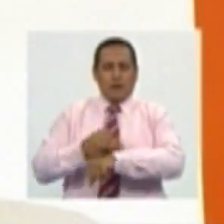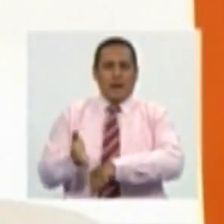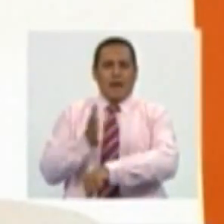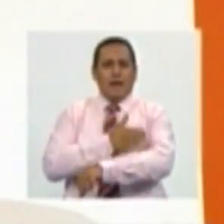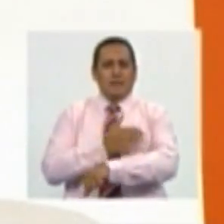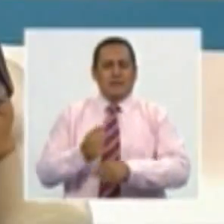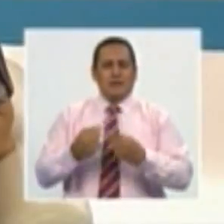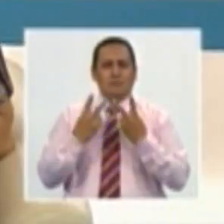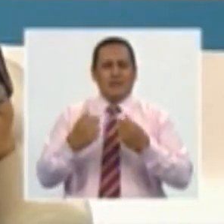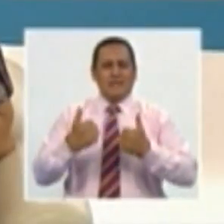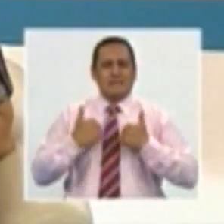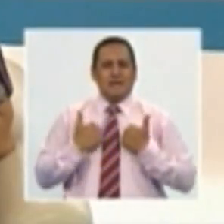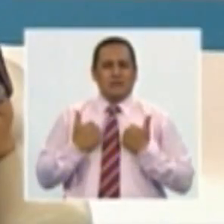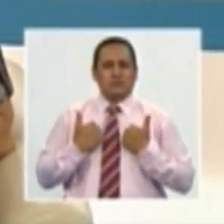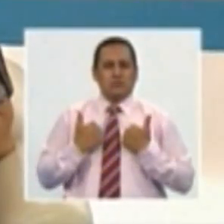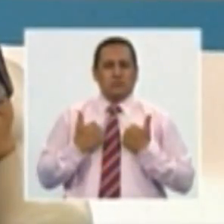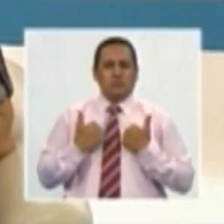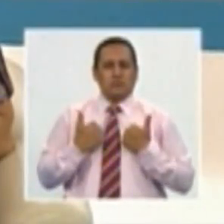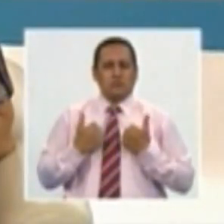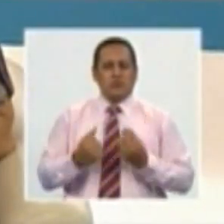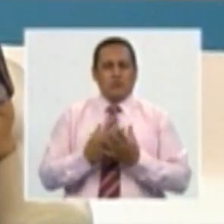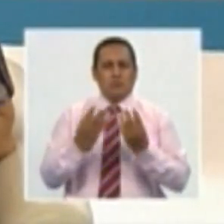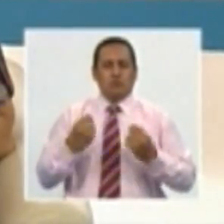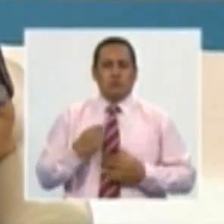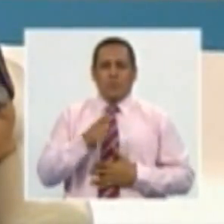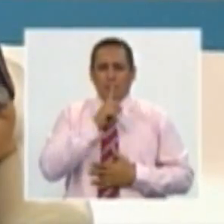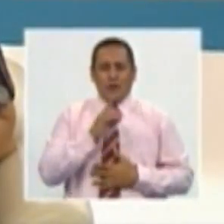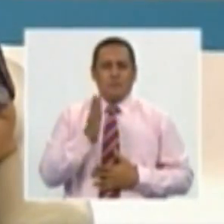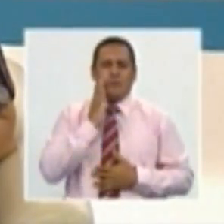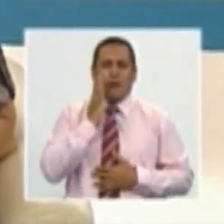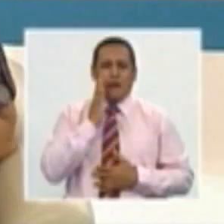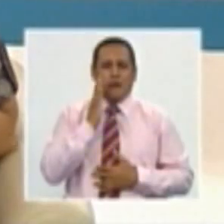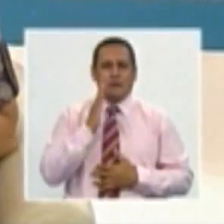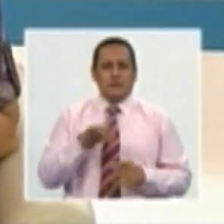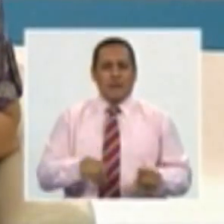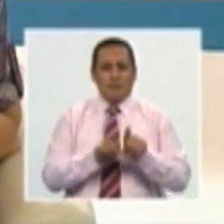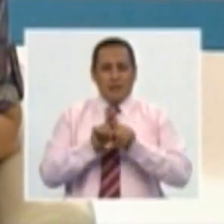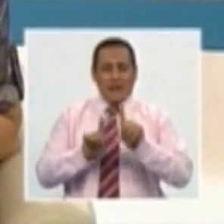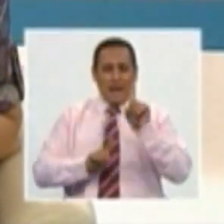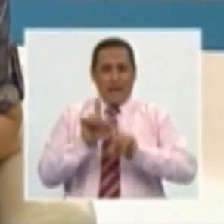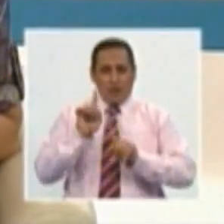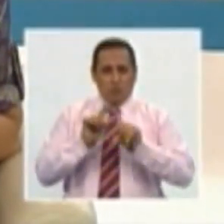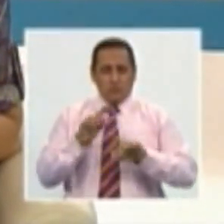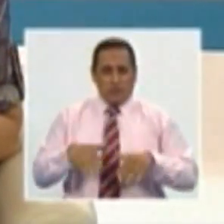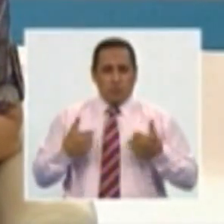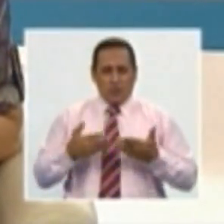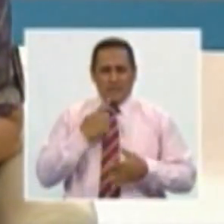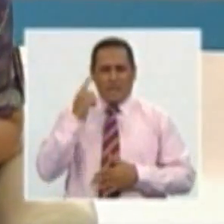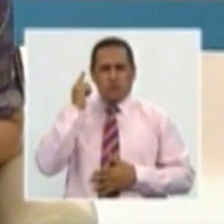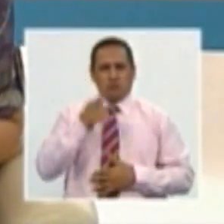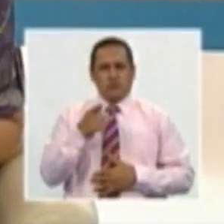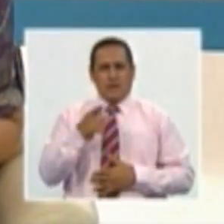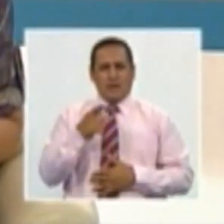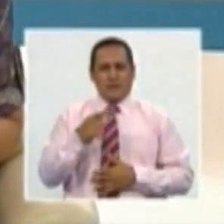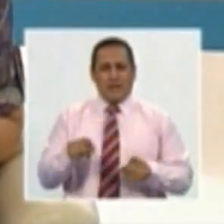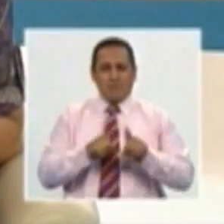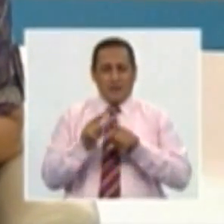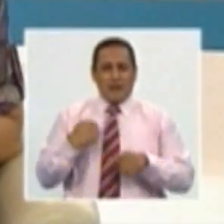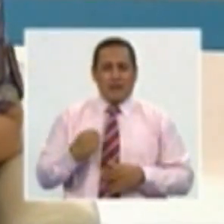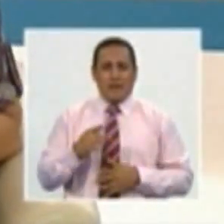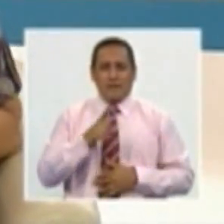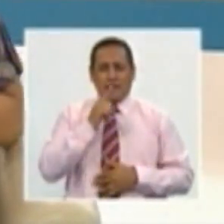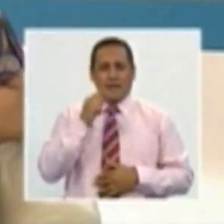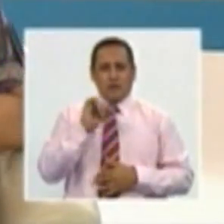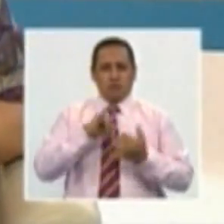correspondiente. Y respecto del descanso de los padres, ¿también es algo que se pueda denunciar ante la SUNAFIL,